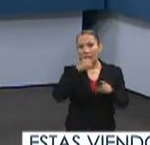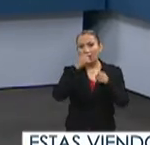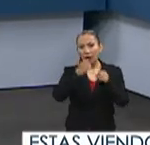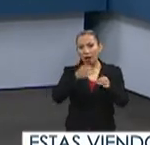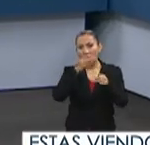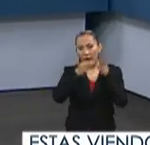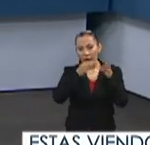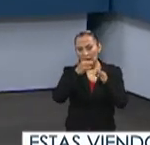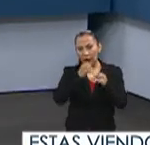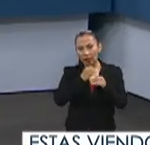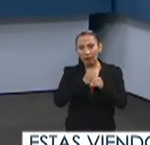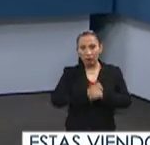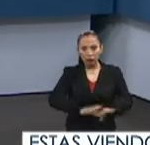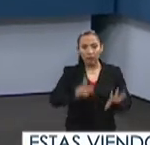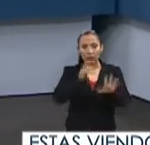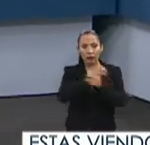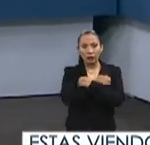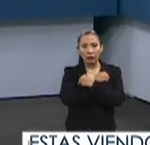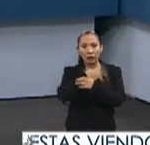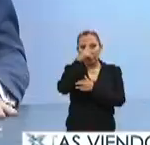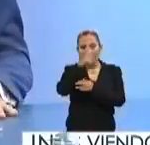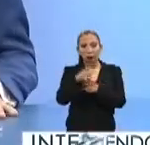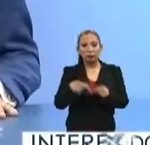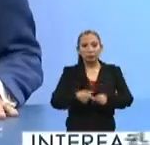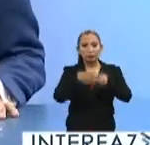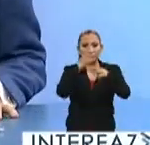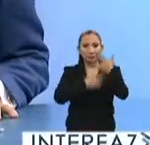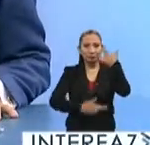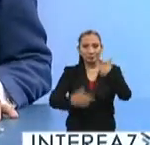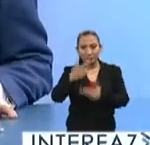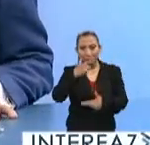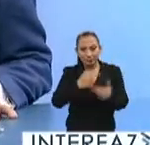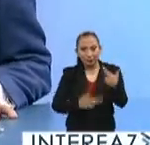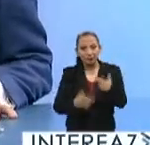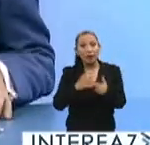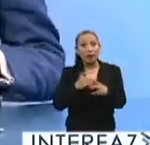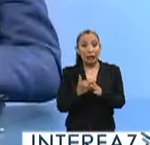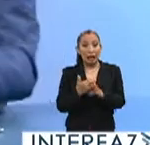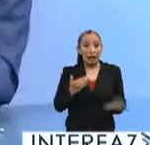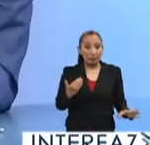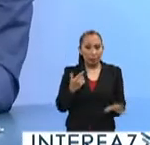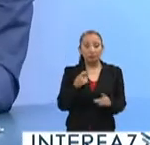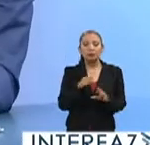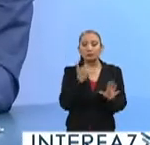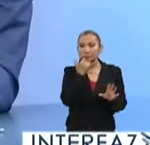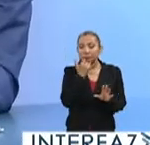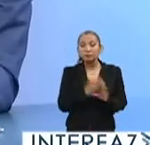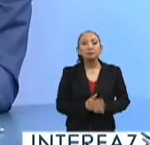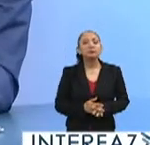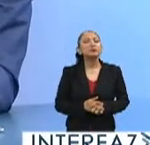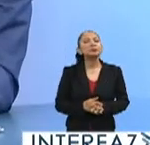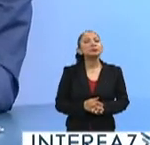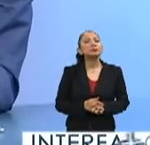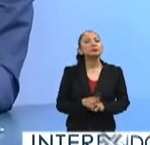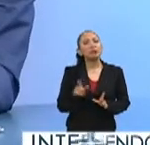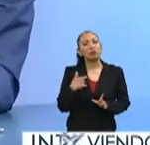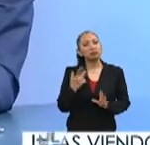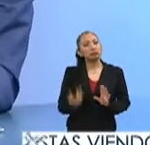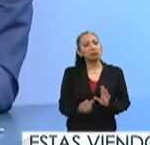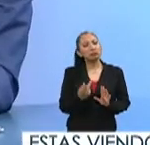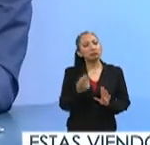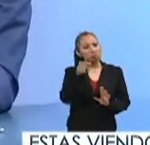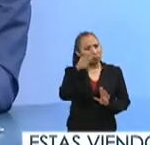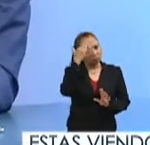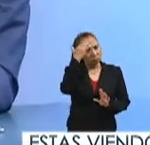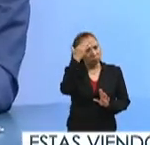Agencia Informativa de Educación de México. Vamos a hacer una pausa, regresamos. Antes de hacer una pausa, les pregunto